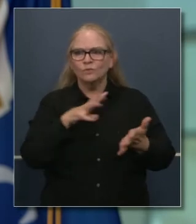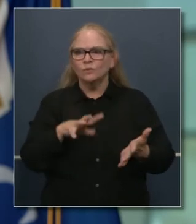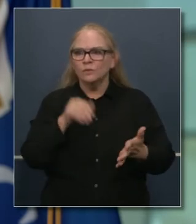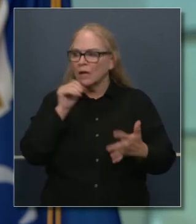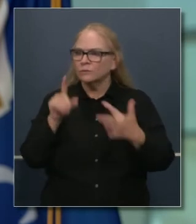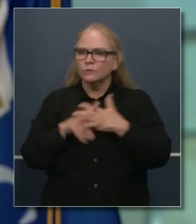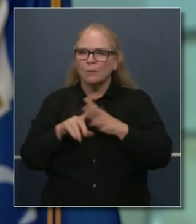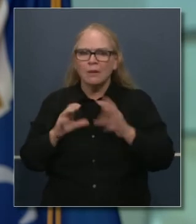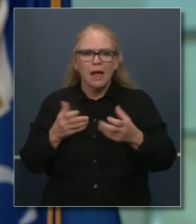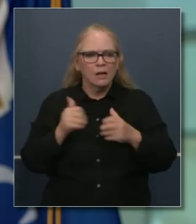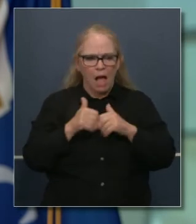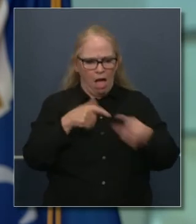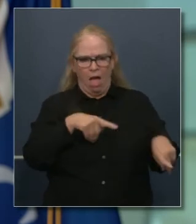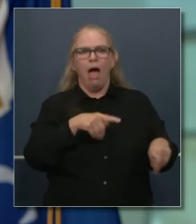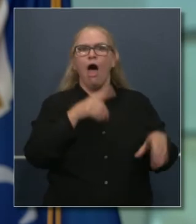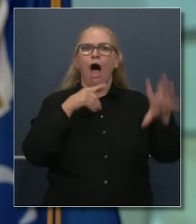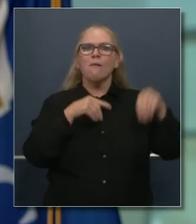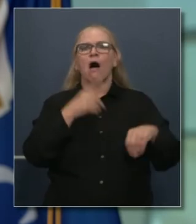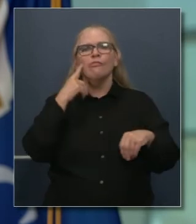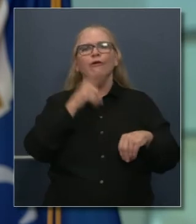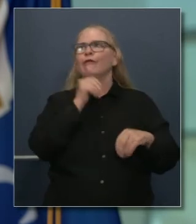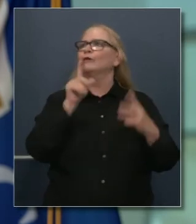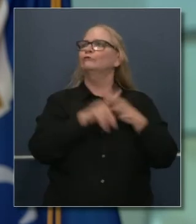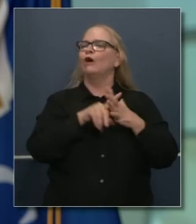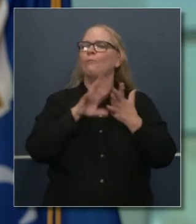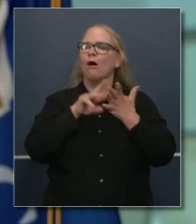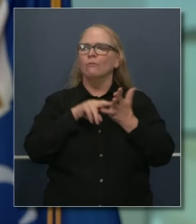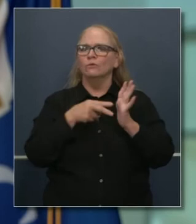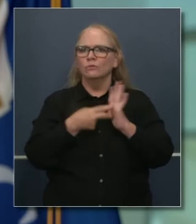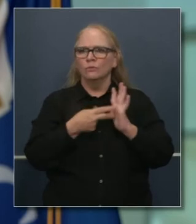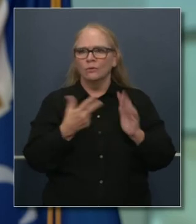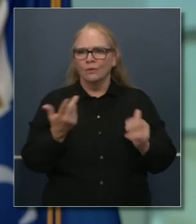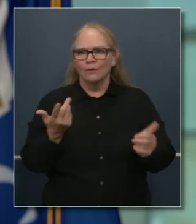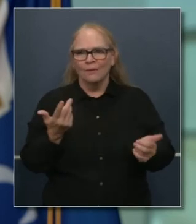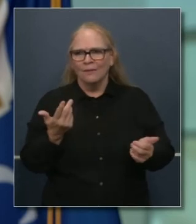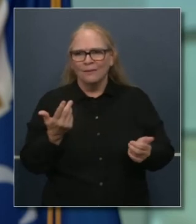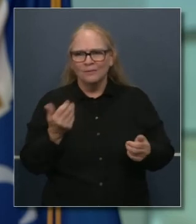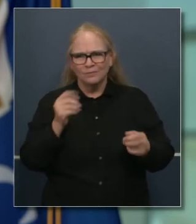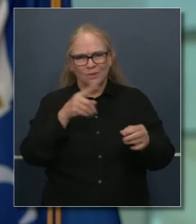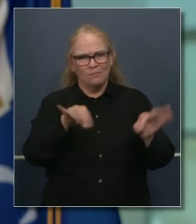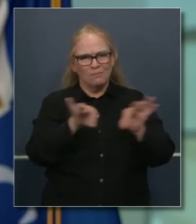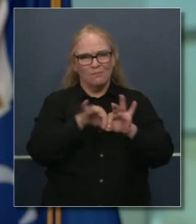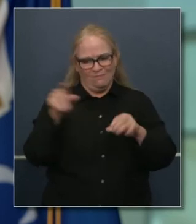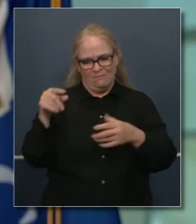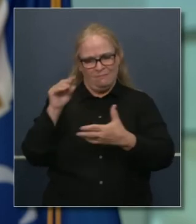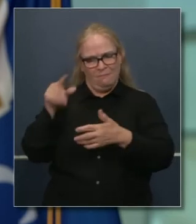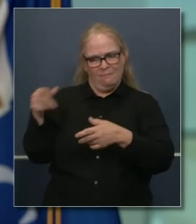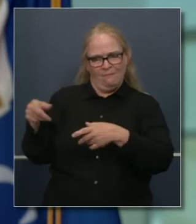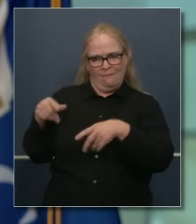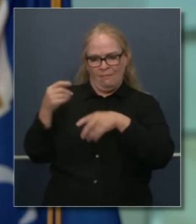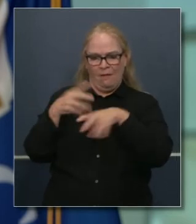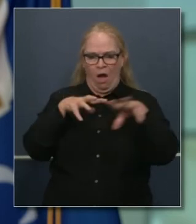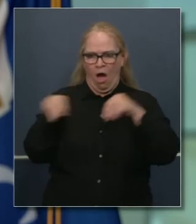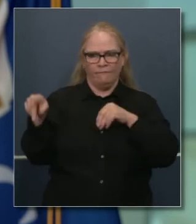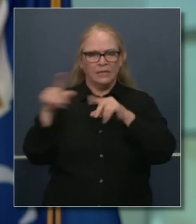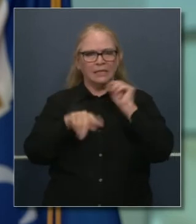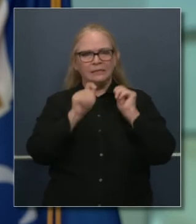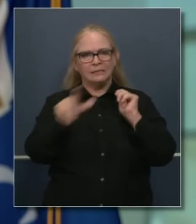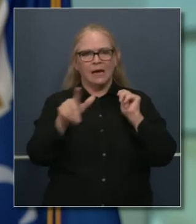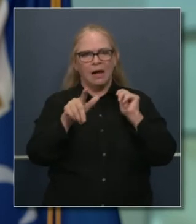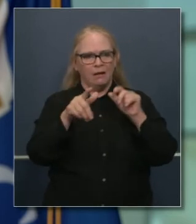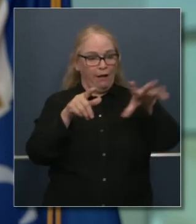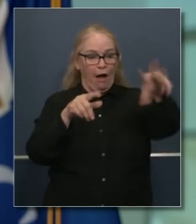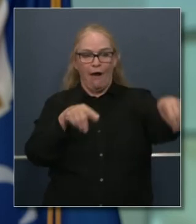de responsabilidades nos puede explicar esto con más detalle si pues déjenme regresar con los detalles son